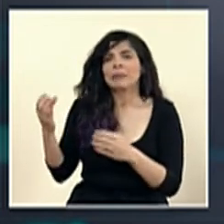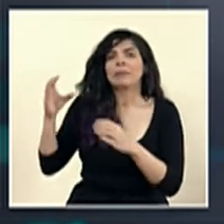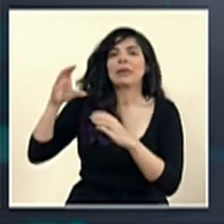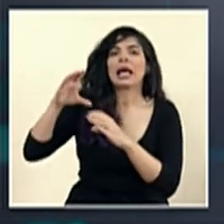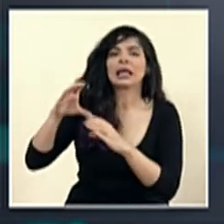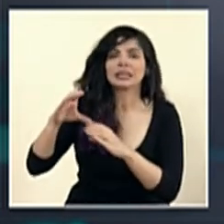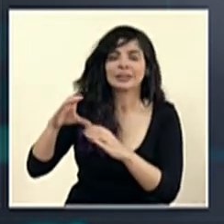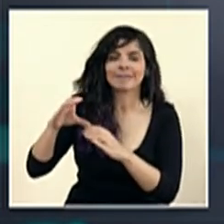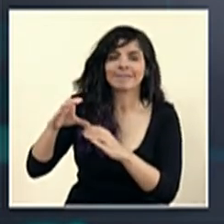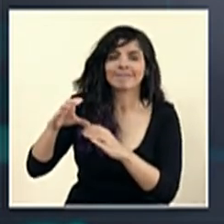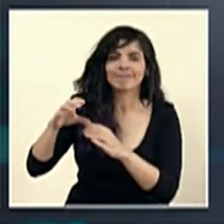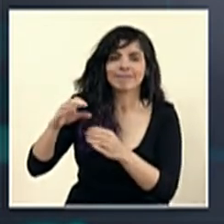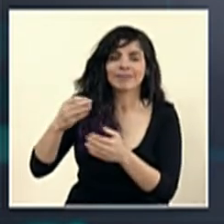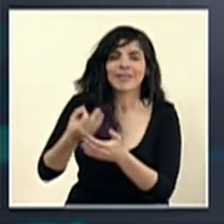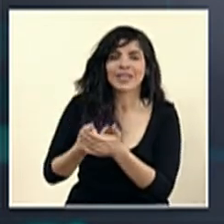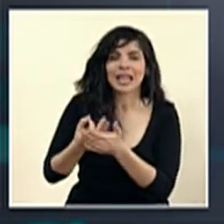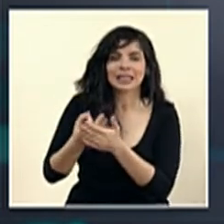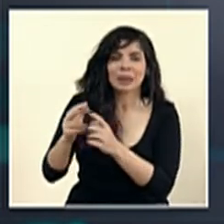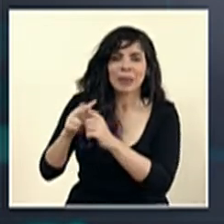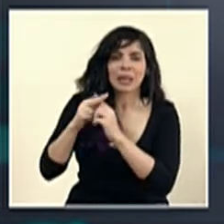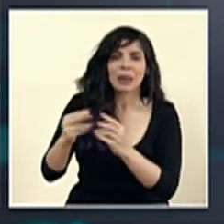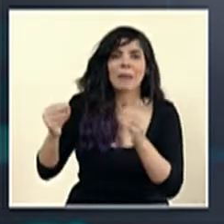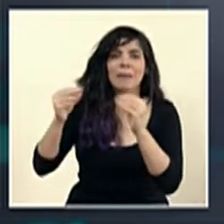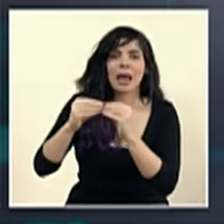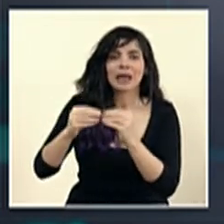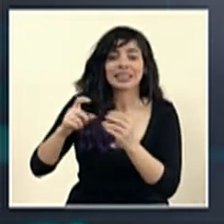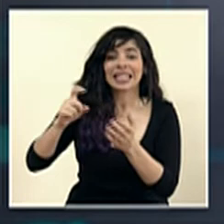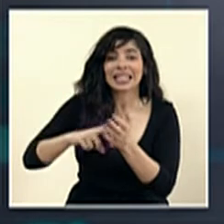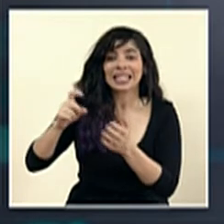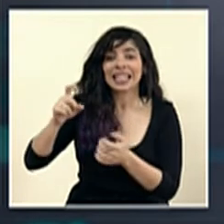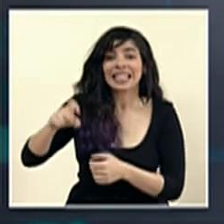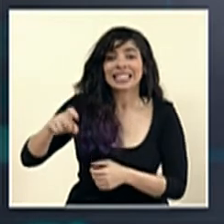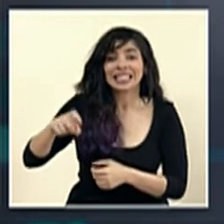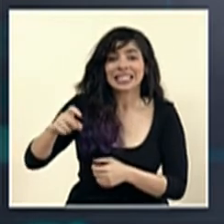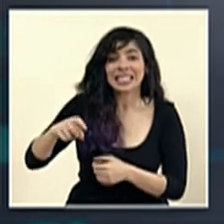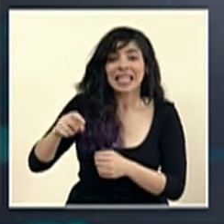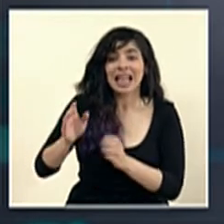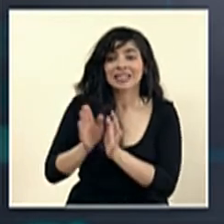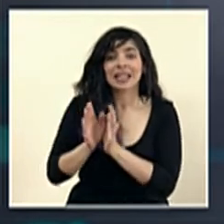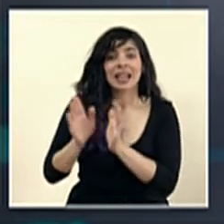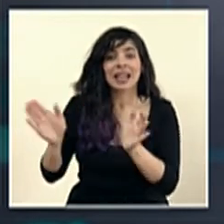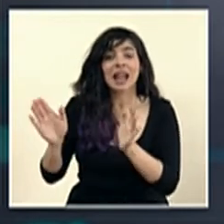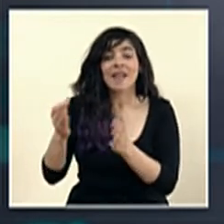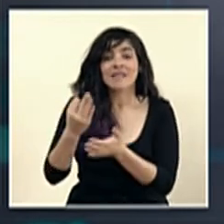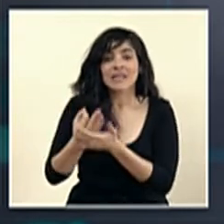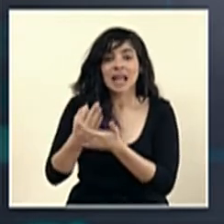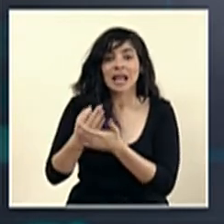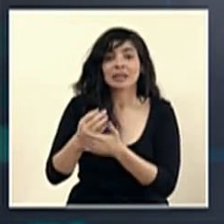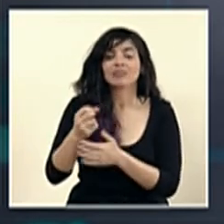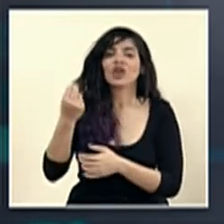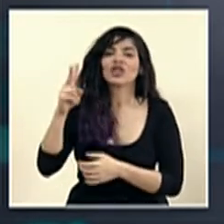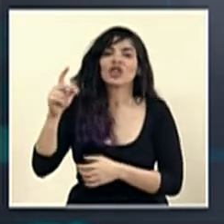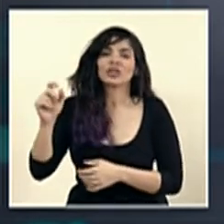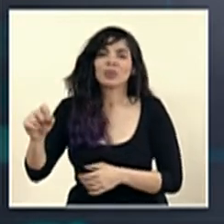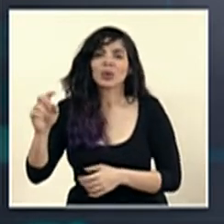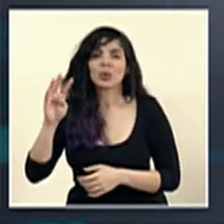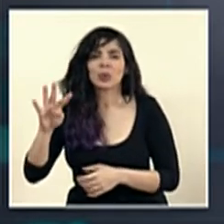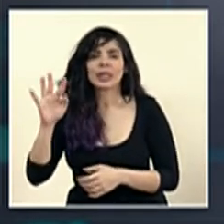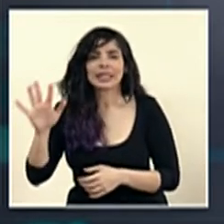más. Tengamos necesidades brutas de financiamiento para cerrar el año de